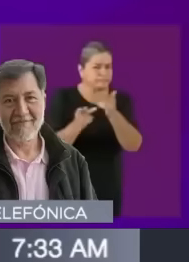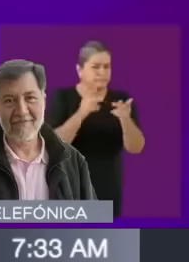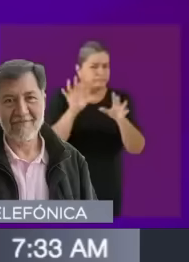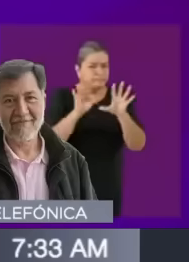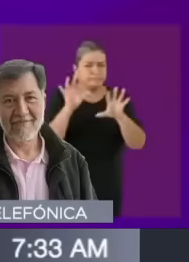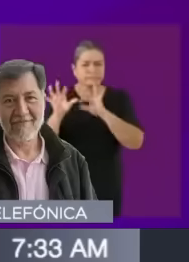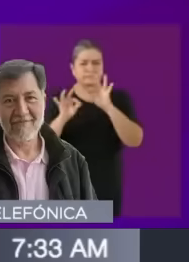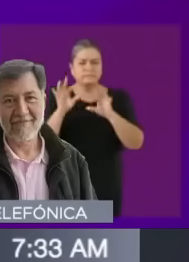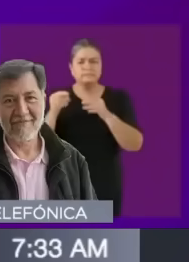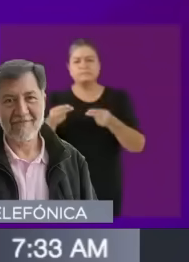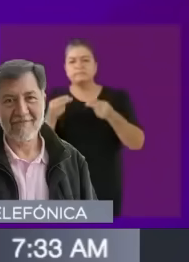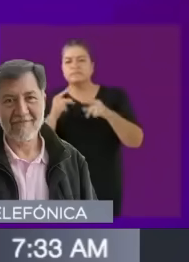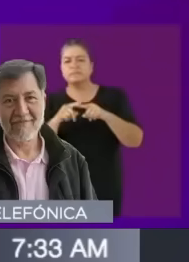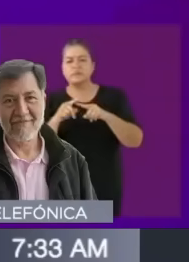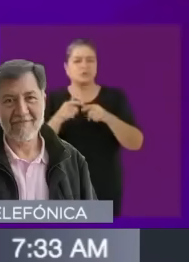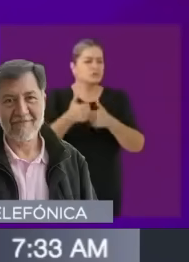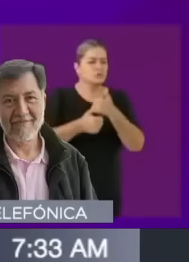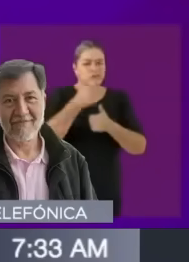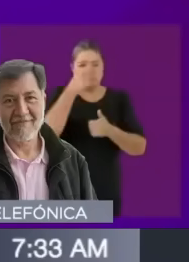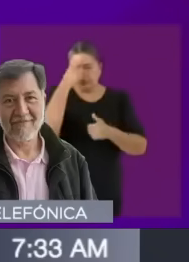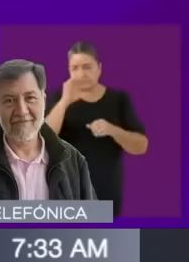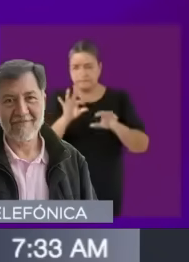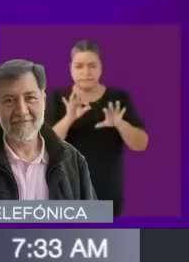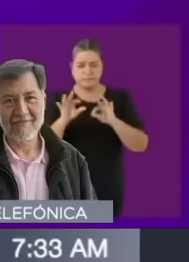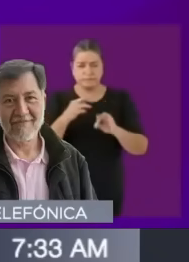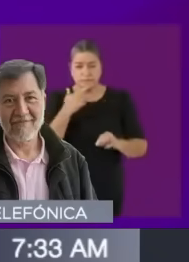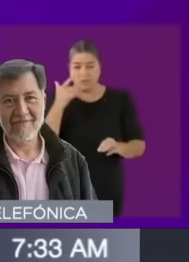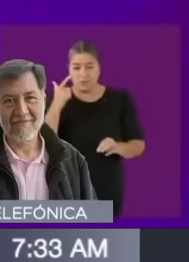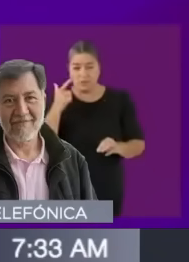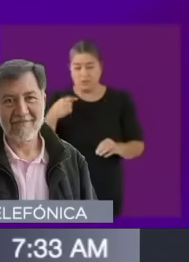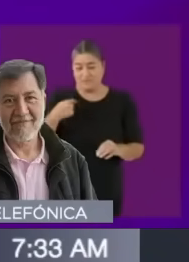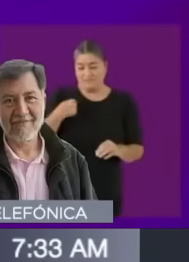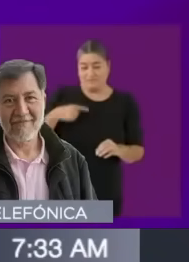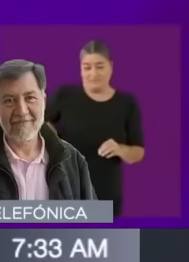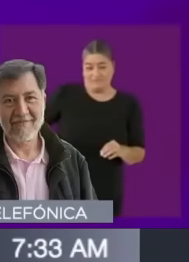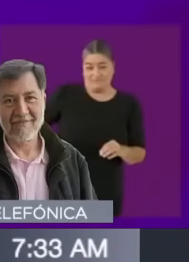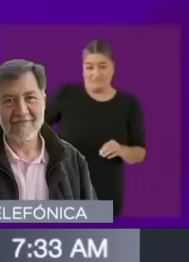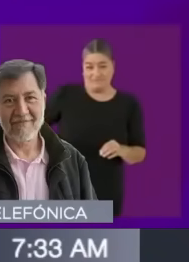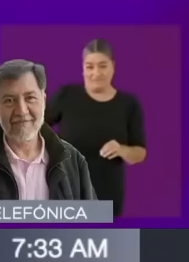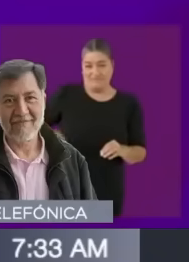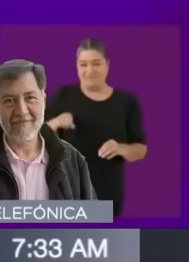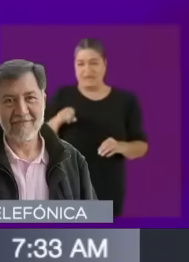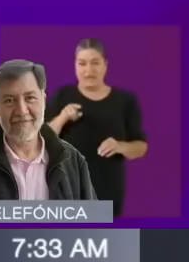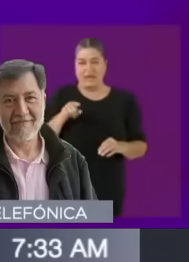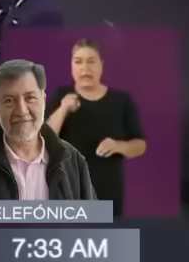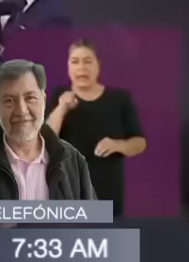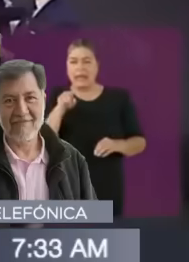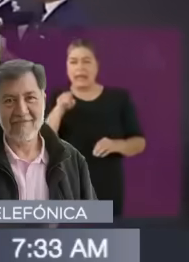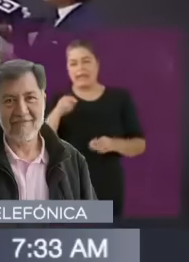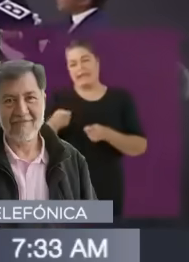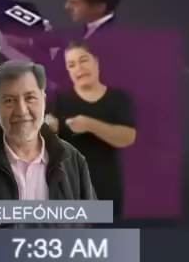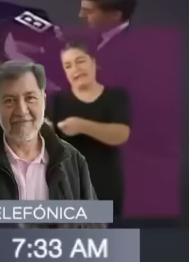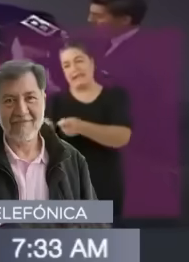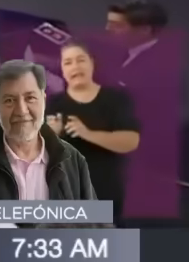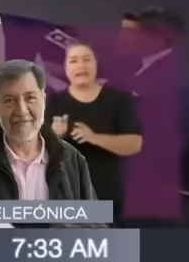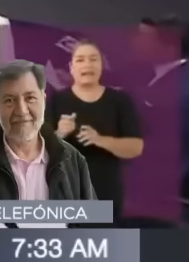ahora que gobernó la Ciudad de México entonces este yo creo que va a salir muy bien de este último debate y